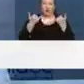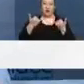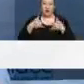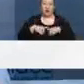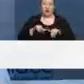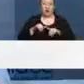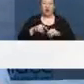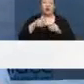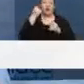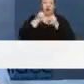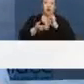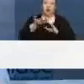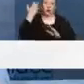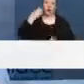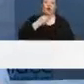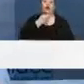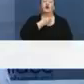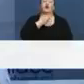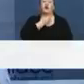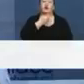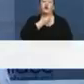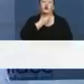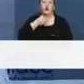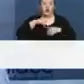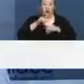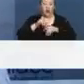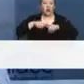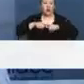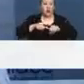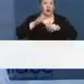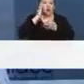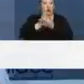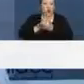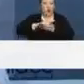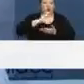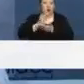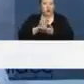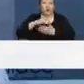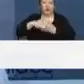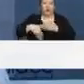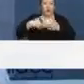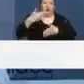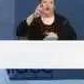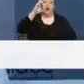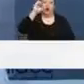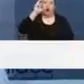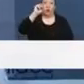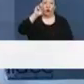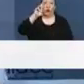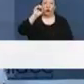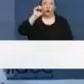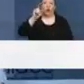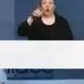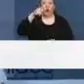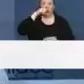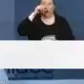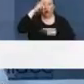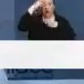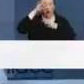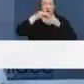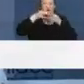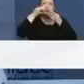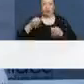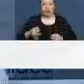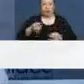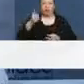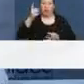agosto la siguen suspendiendo y pablo romero un hombre inocente patriota honesto le ofrecieron de todo se me acusaba o